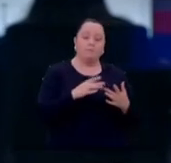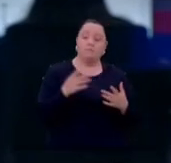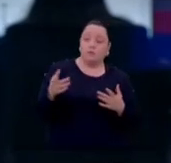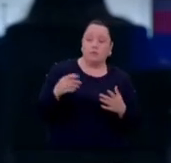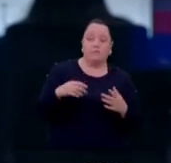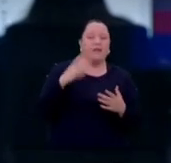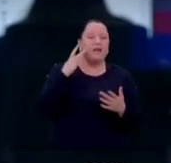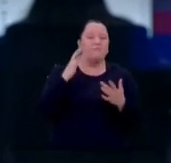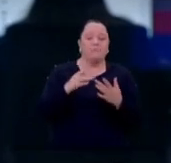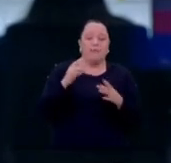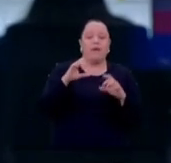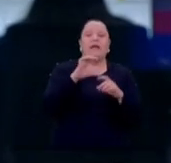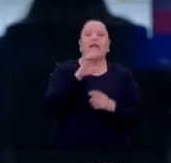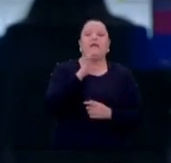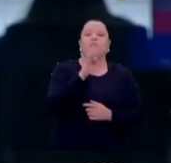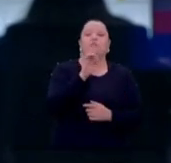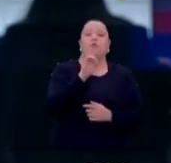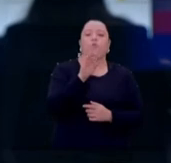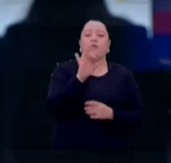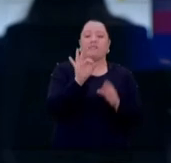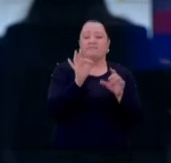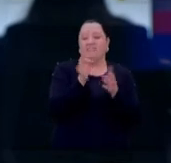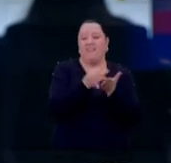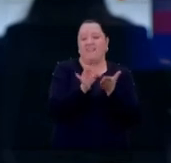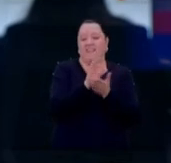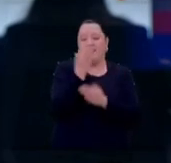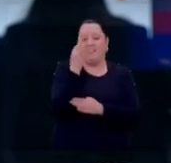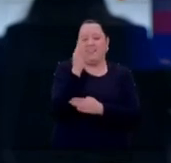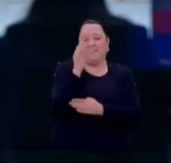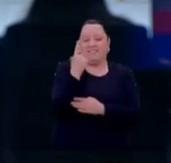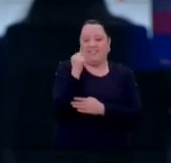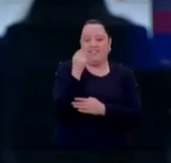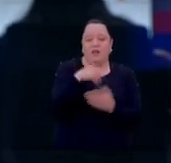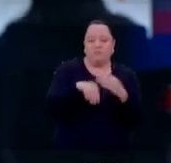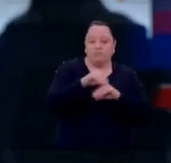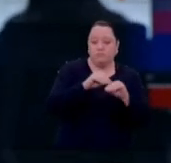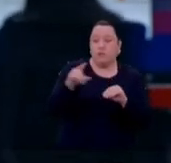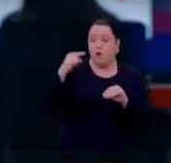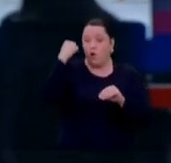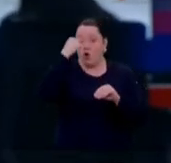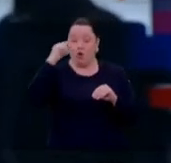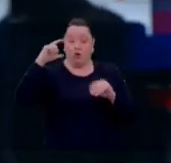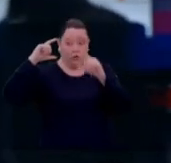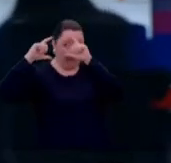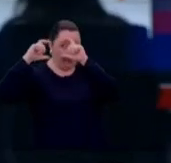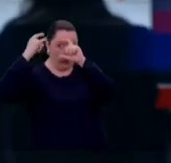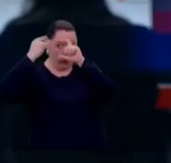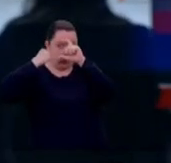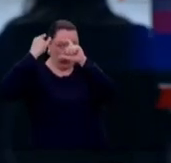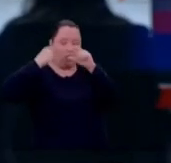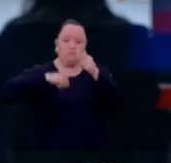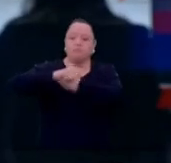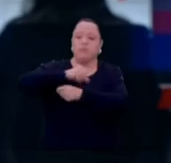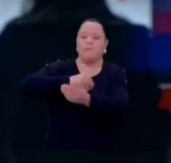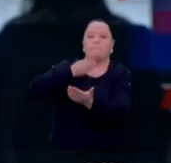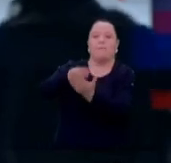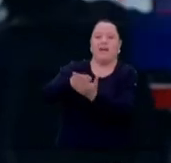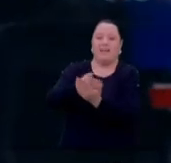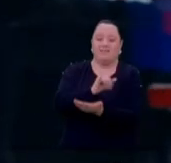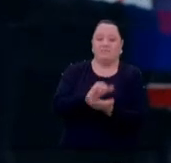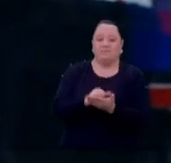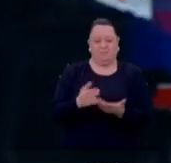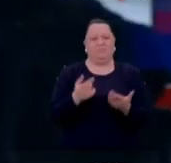se sometan al escaneo del iris de sus ojos. El sistema ya está generando revuelo entre muchos ciudadanos y también surgen muchas dudas